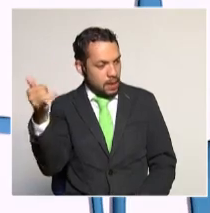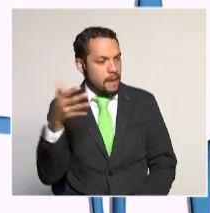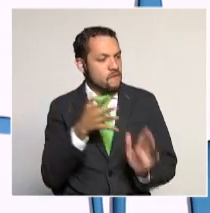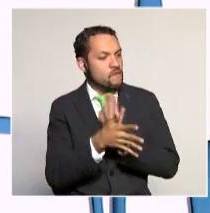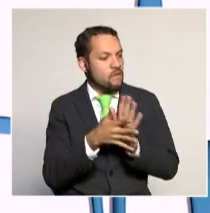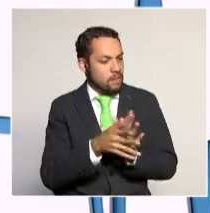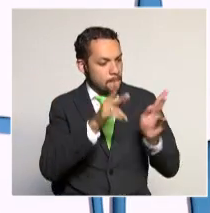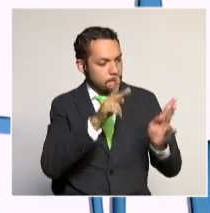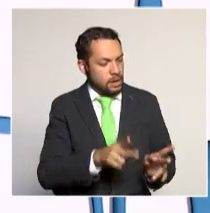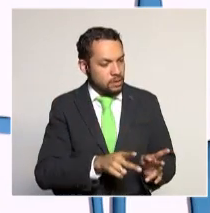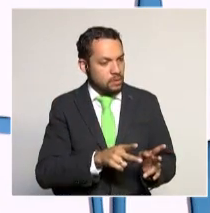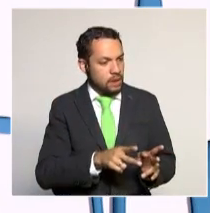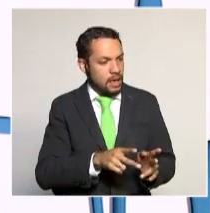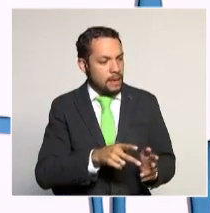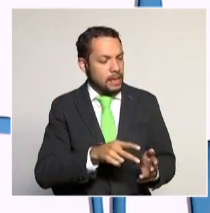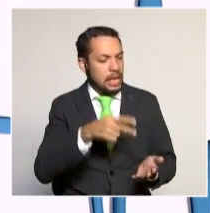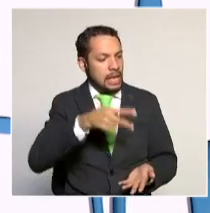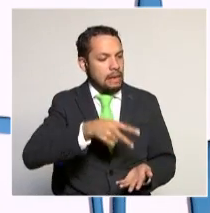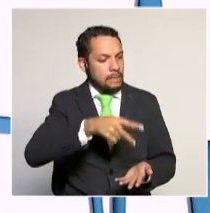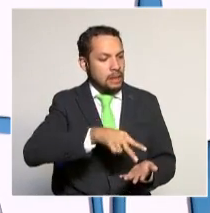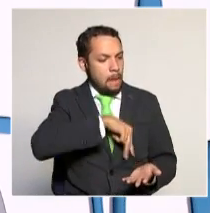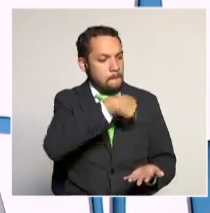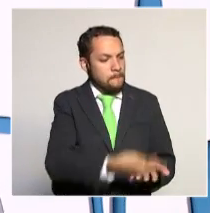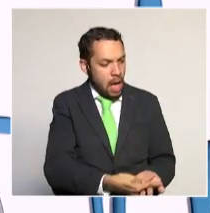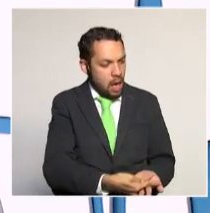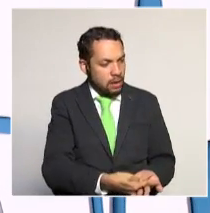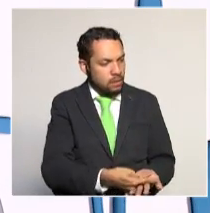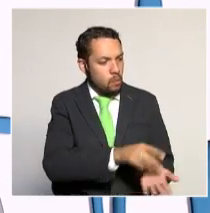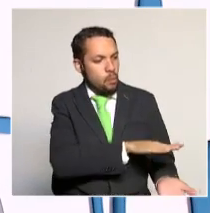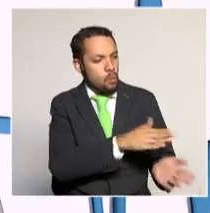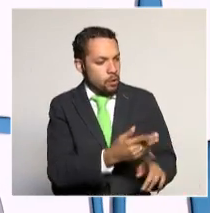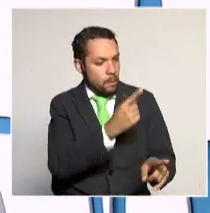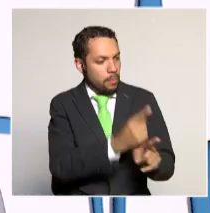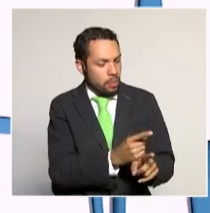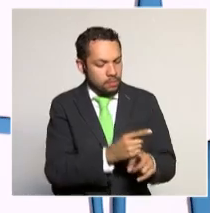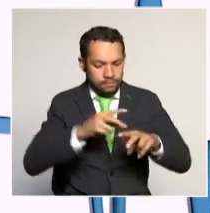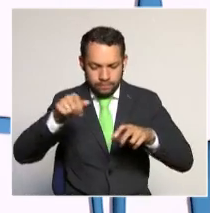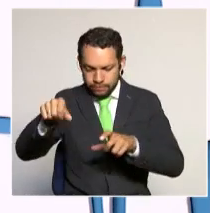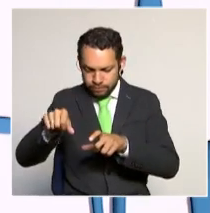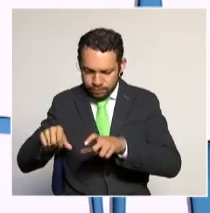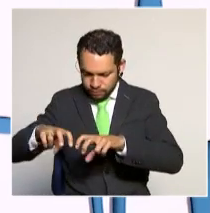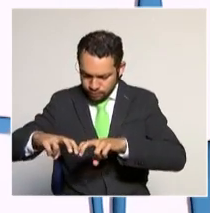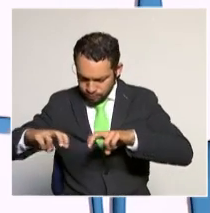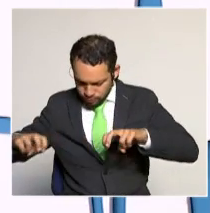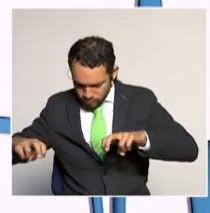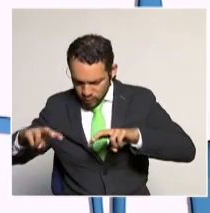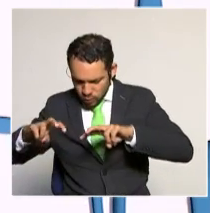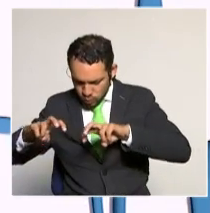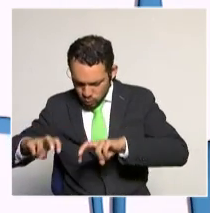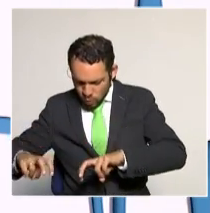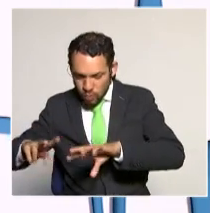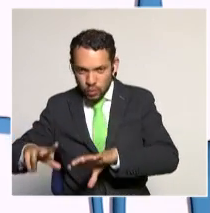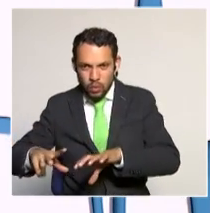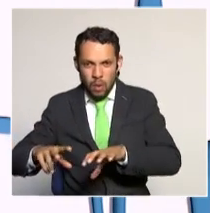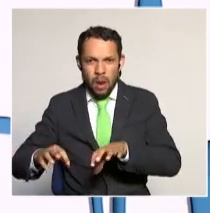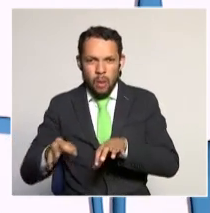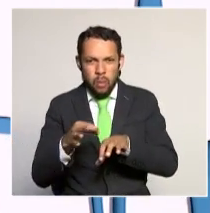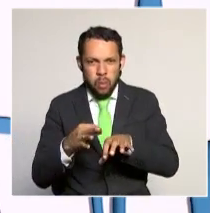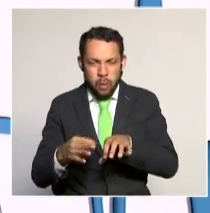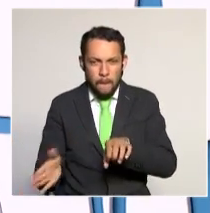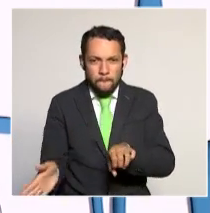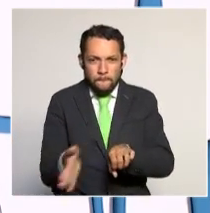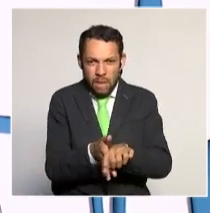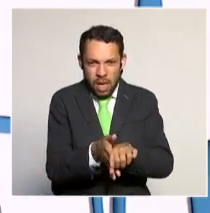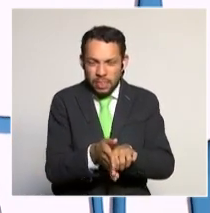paciente que tuvo un accidente. ¿Los traumas podían ser factor desencadenante? ¿Personas que han